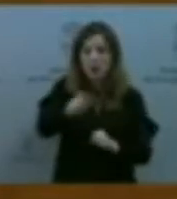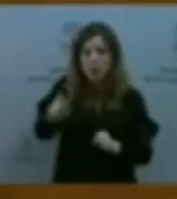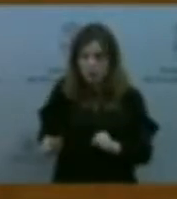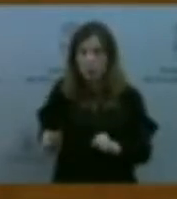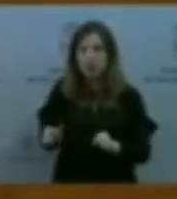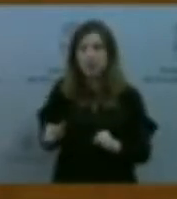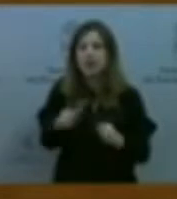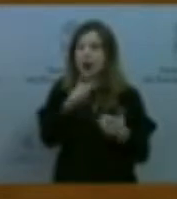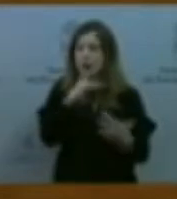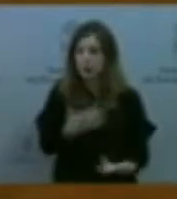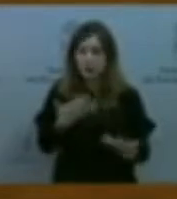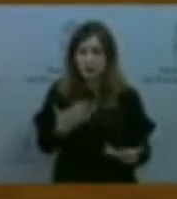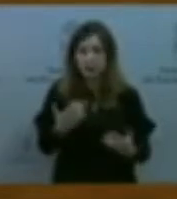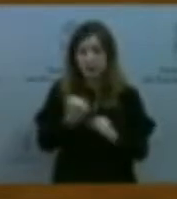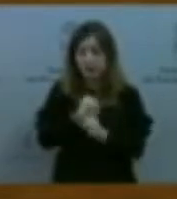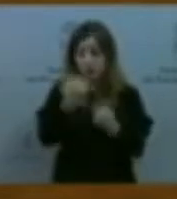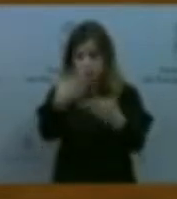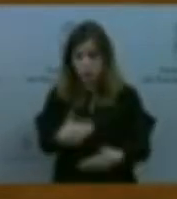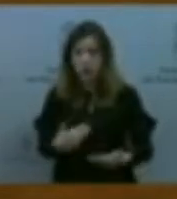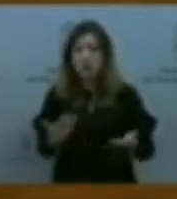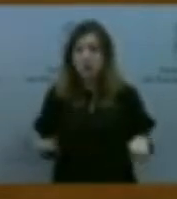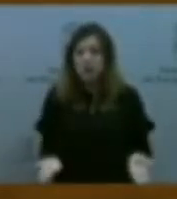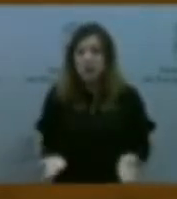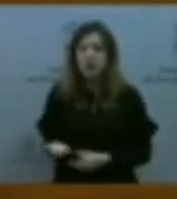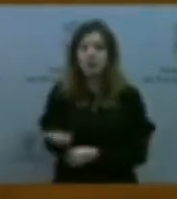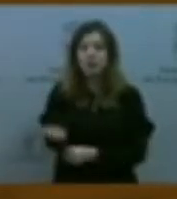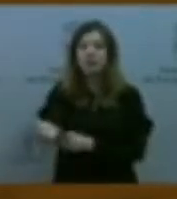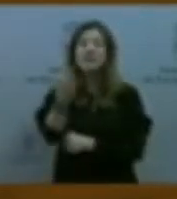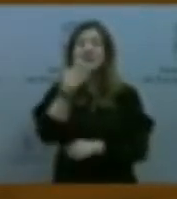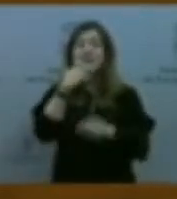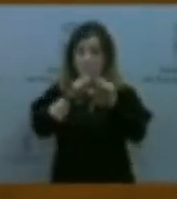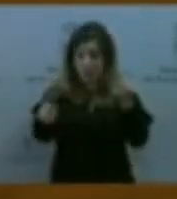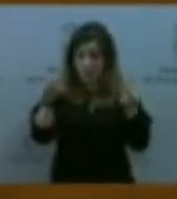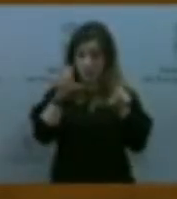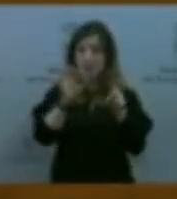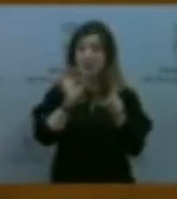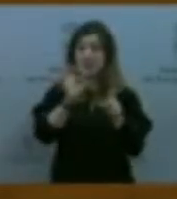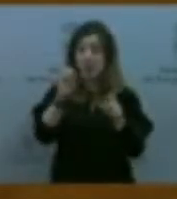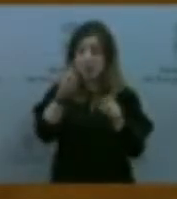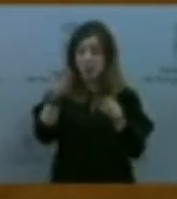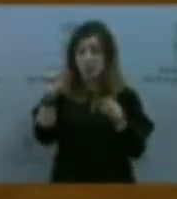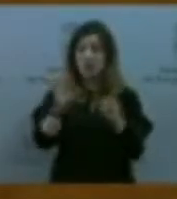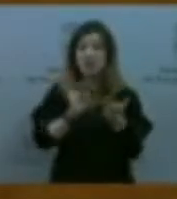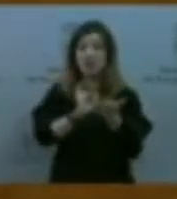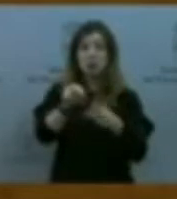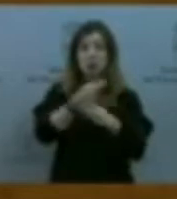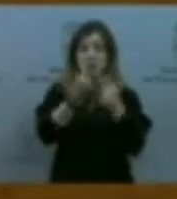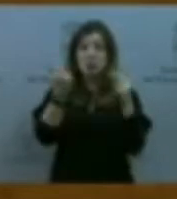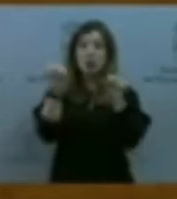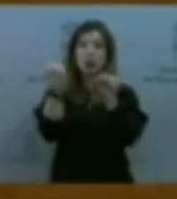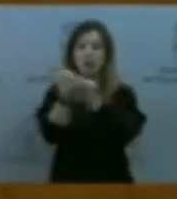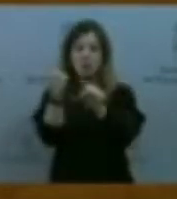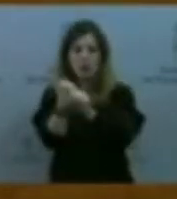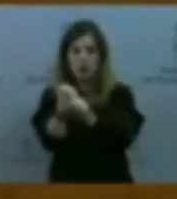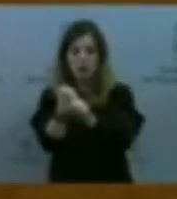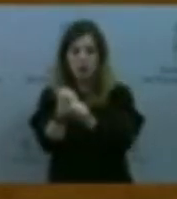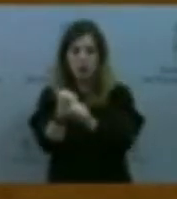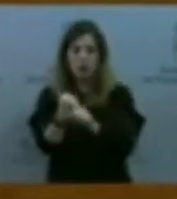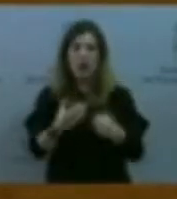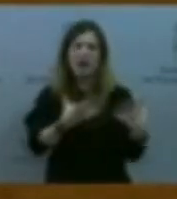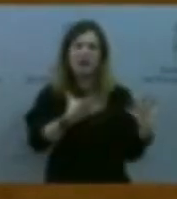Claro que SEPEPA, Servicio Público de Empleo, con esa ingente cantidad de dinero, 100 millones,